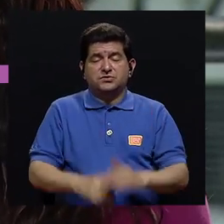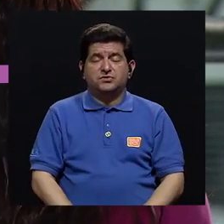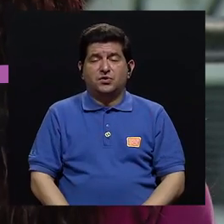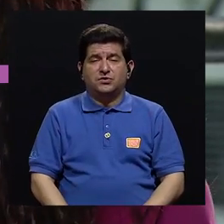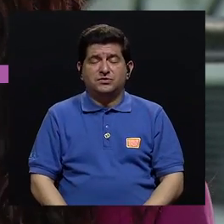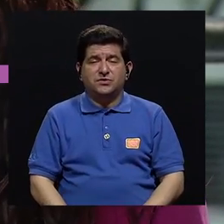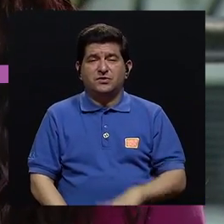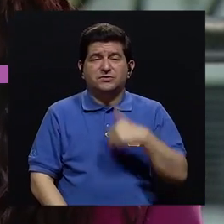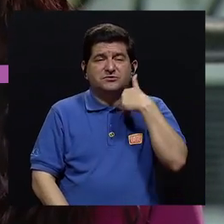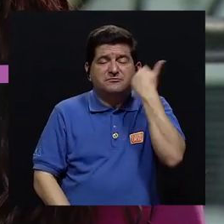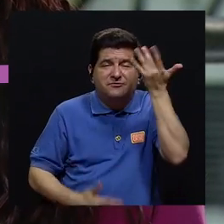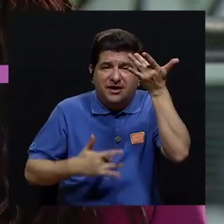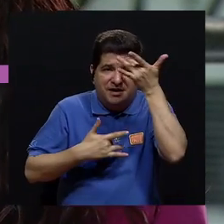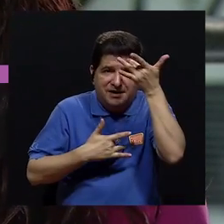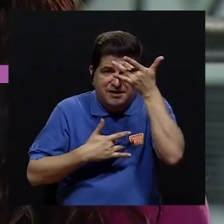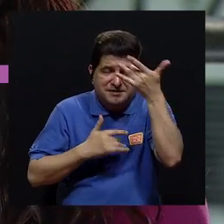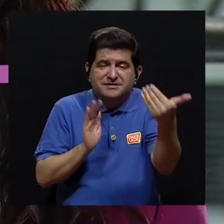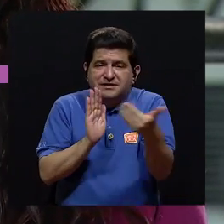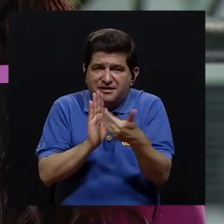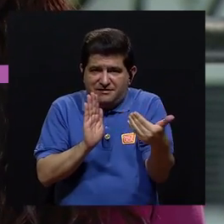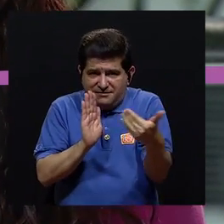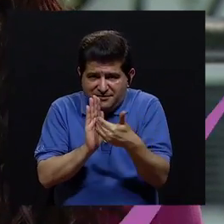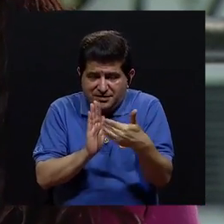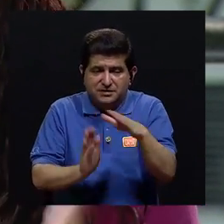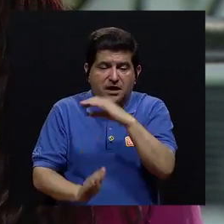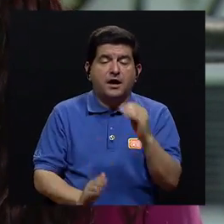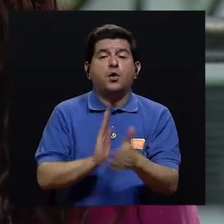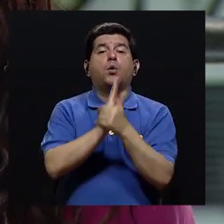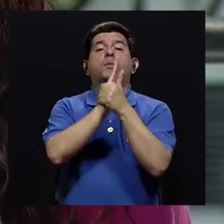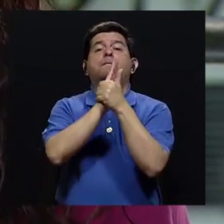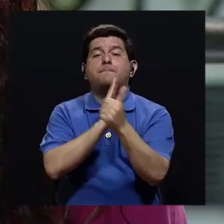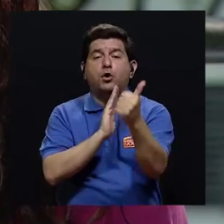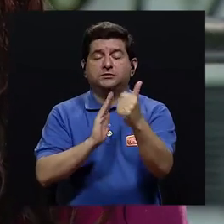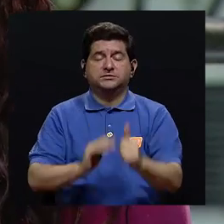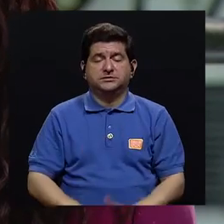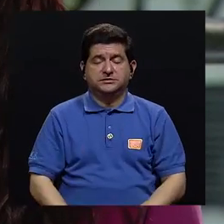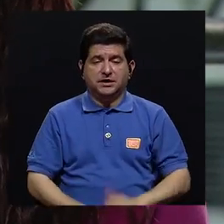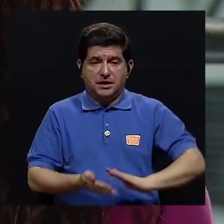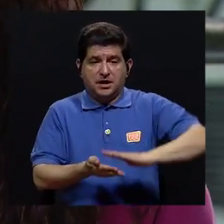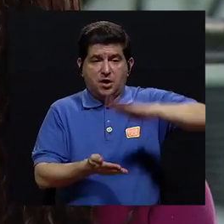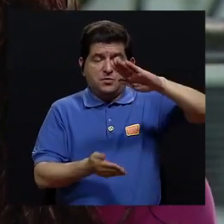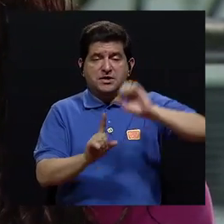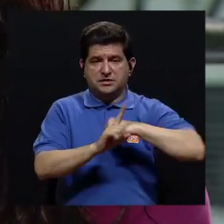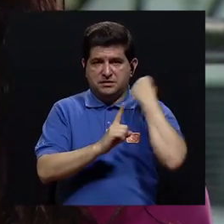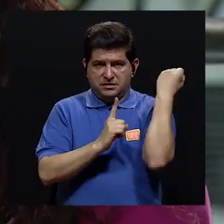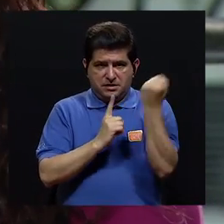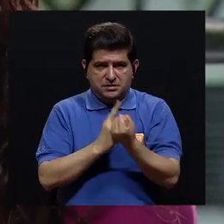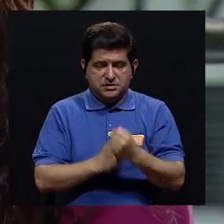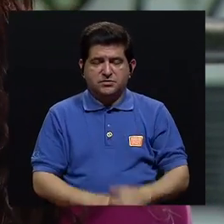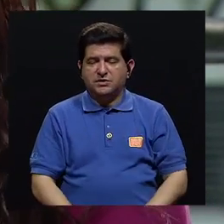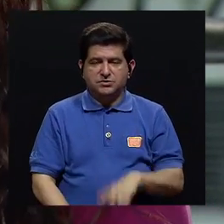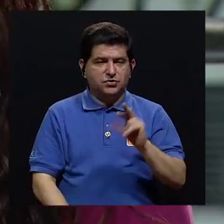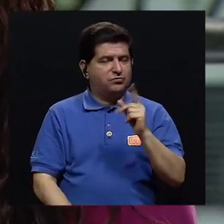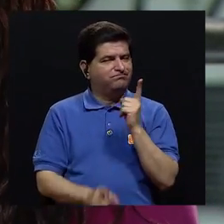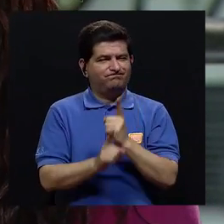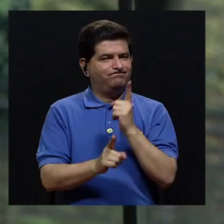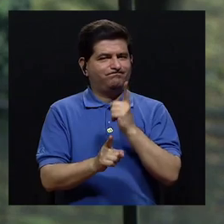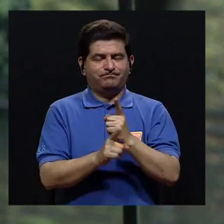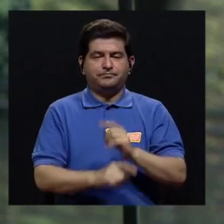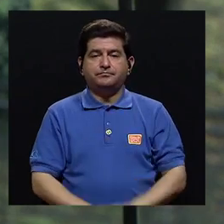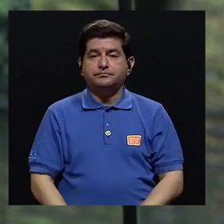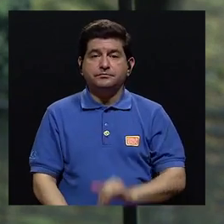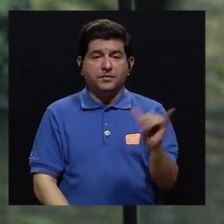tipo de enfermedades que podrían afectarse o potencializarse si tenemos alguna condición que no sea la más